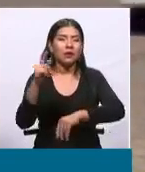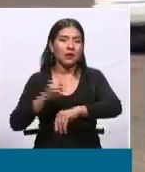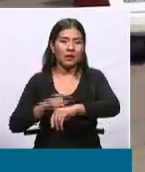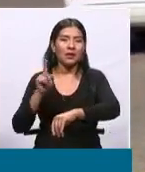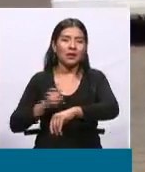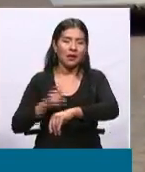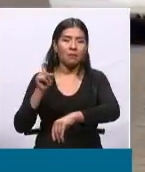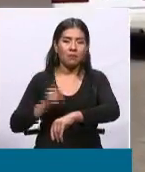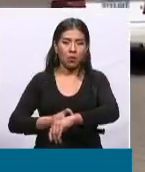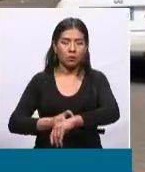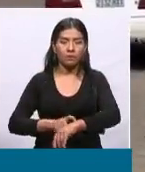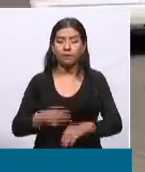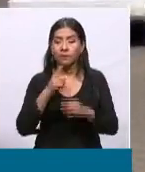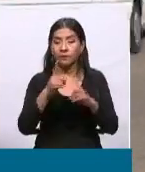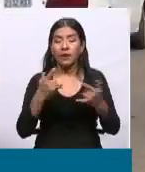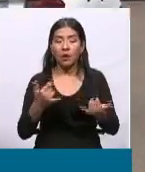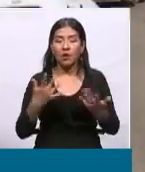estamos